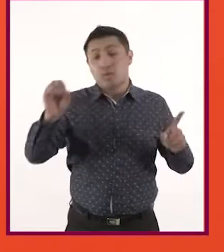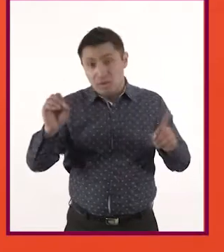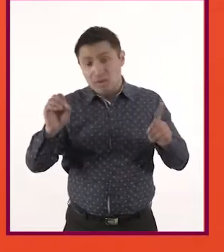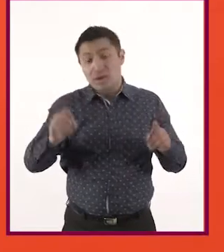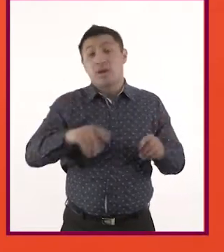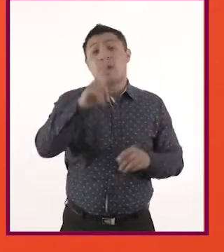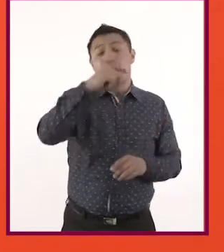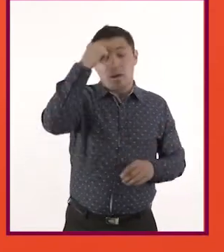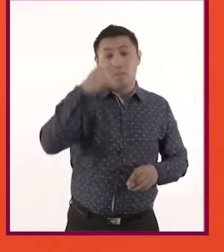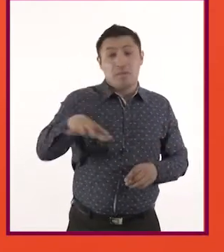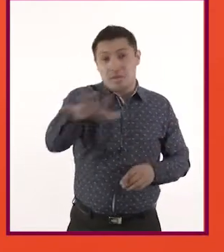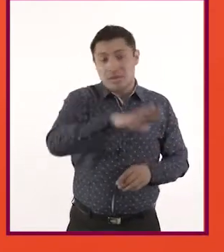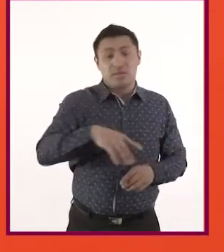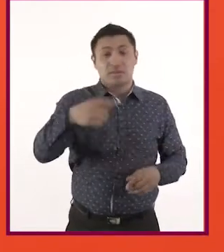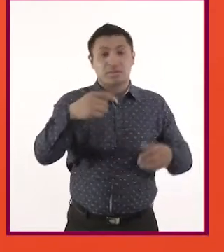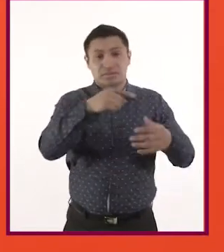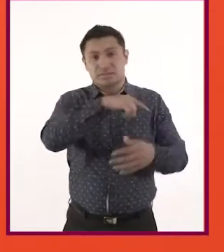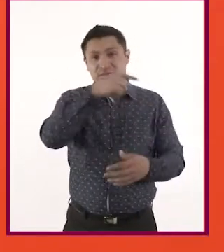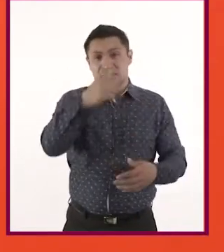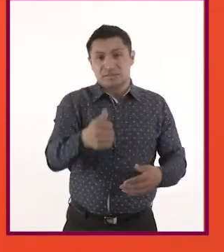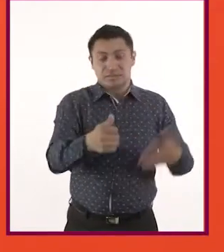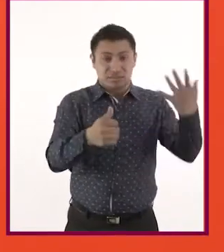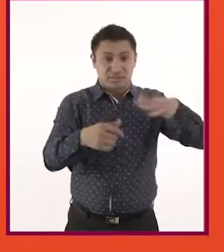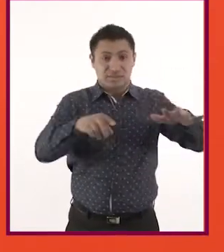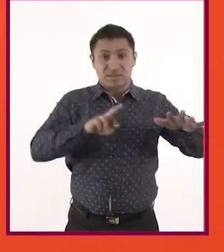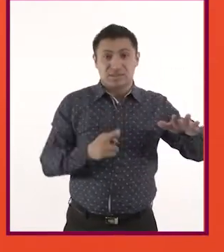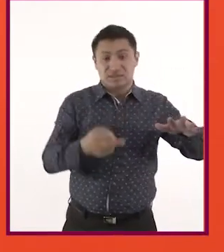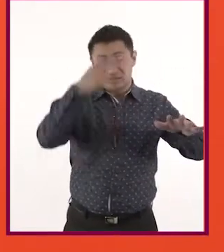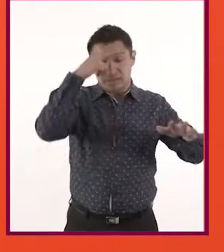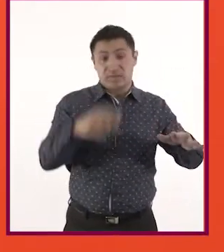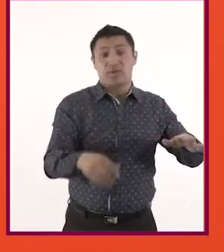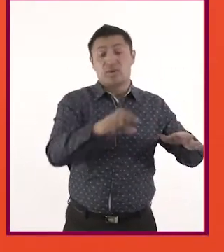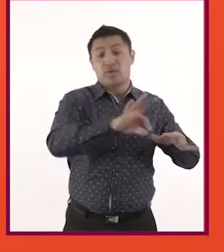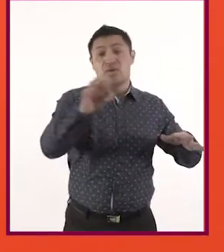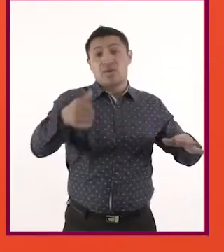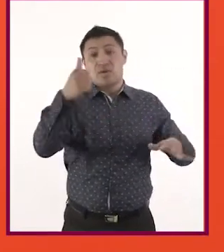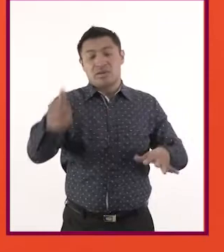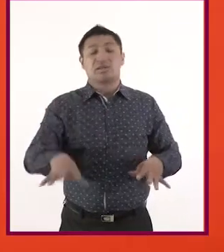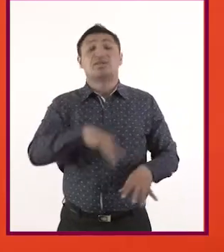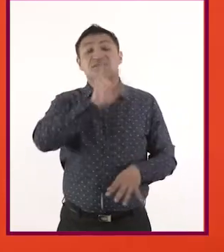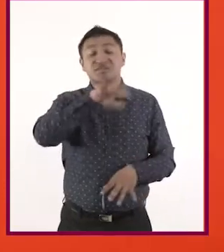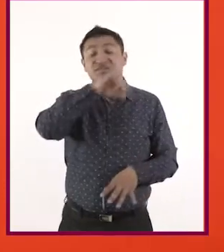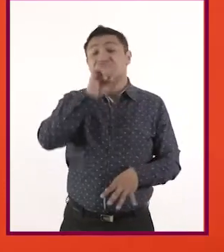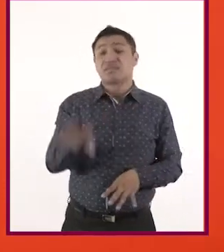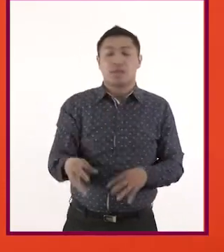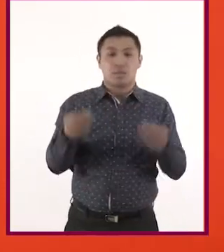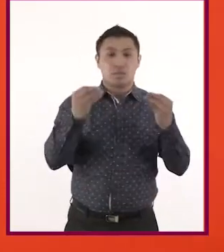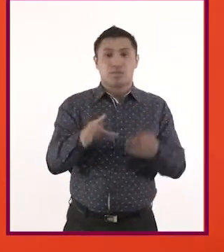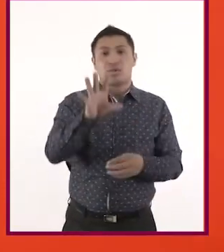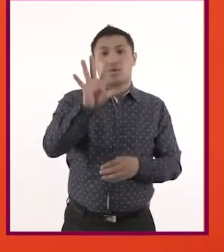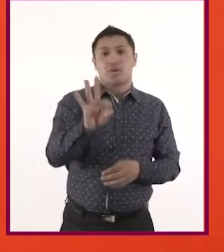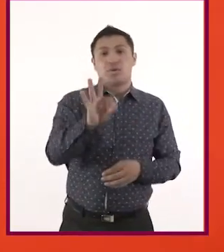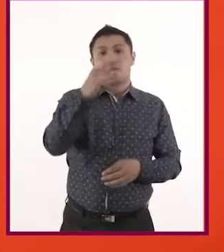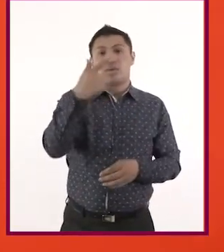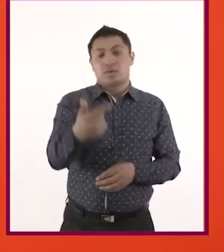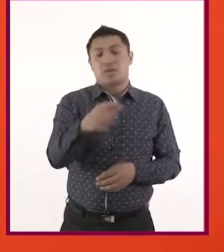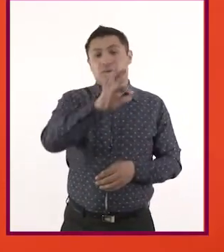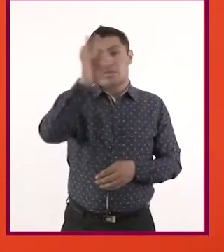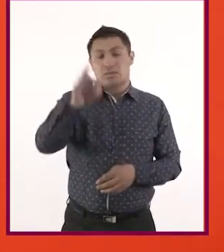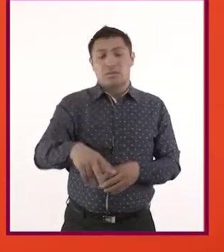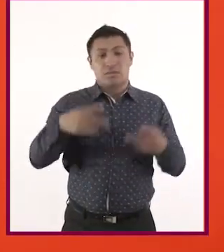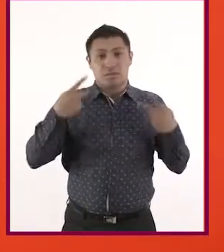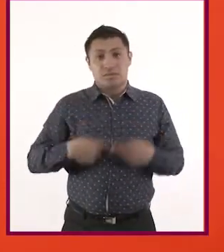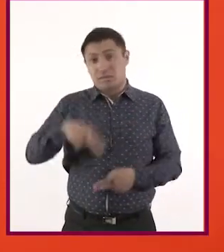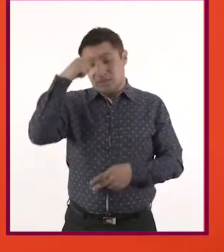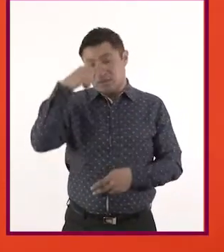reporta que 6 de los 10 ríos principales en México están fuertemente contaminados. 47% de los mexicanos no